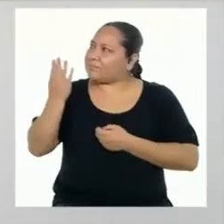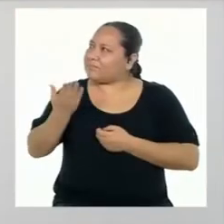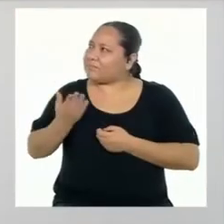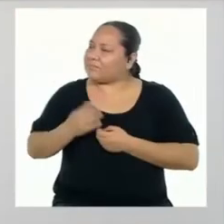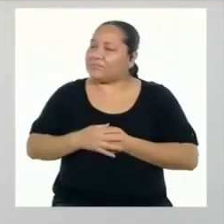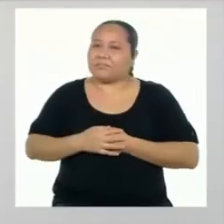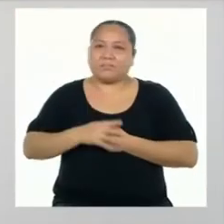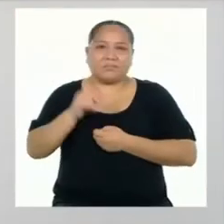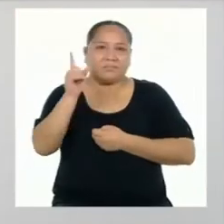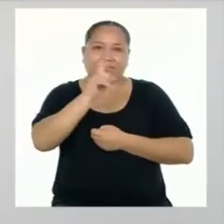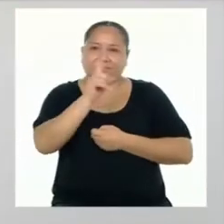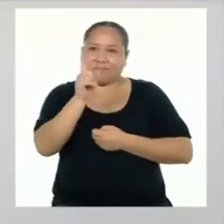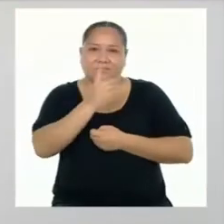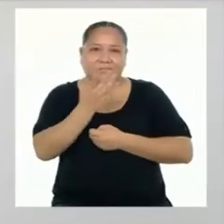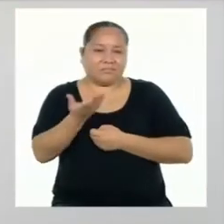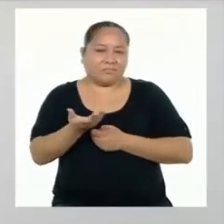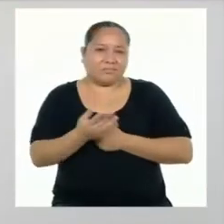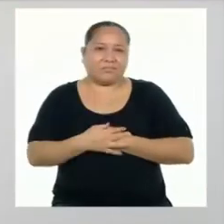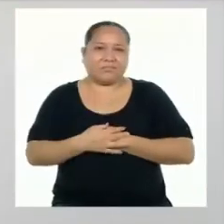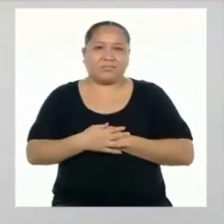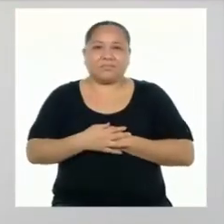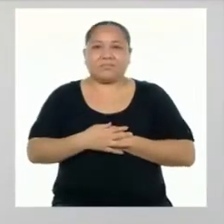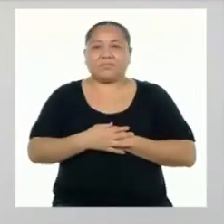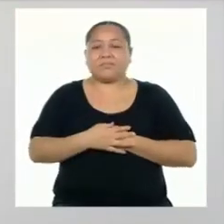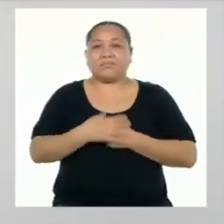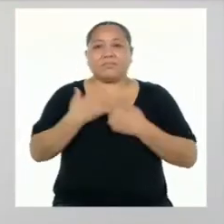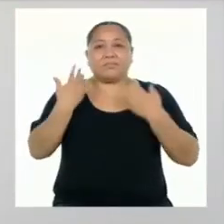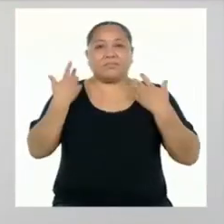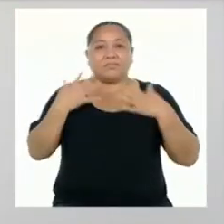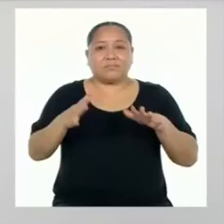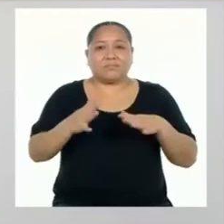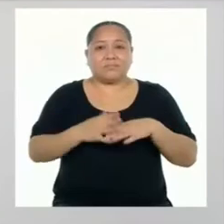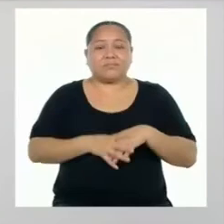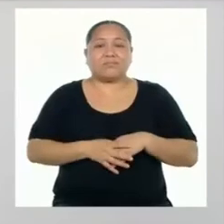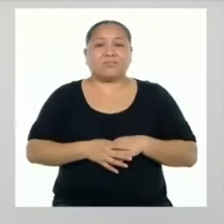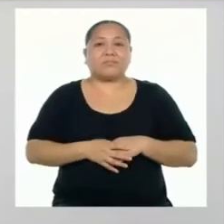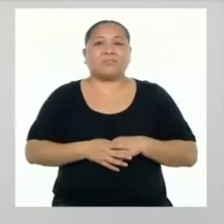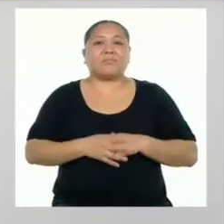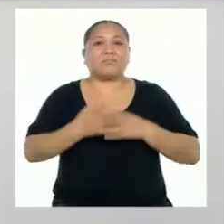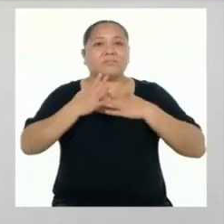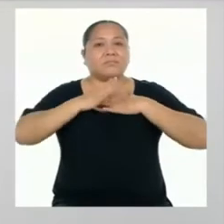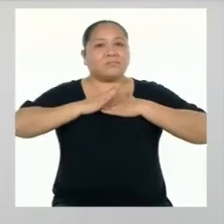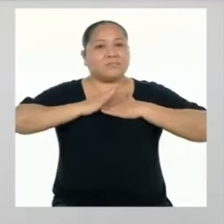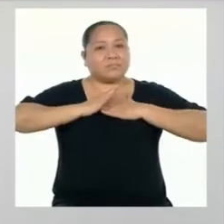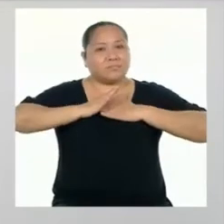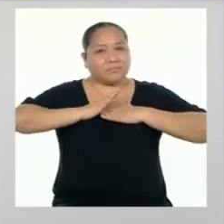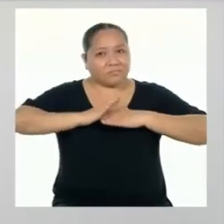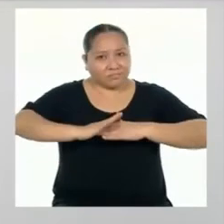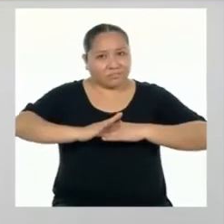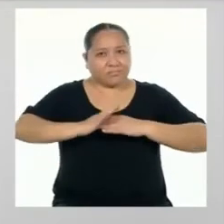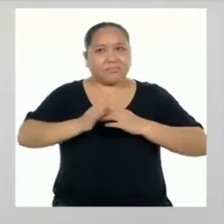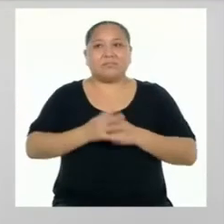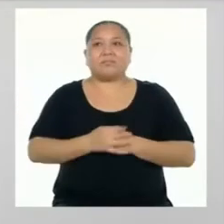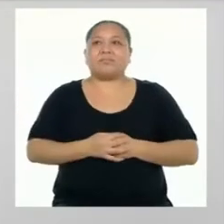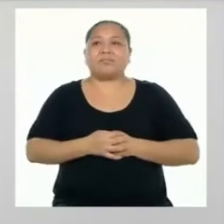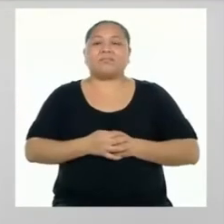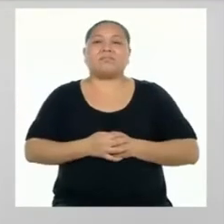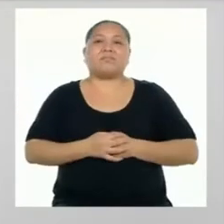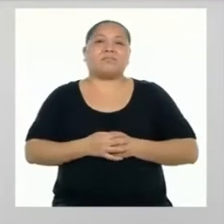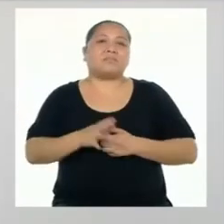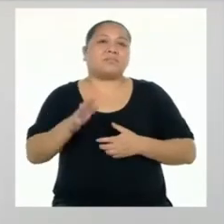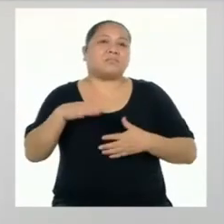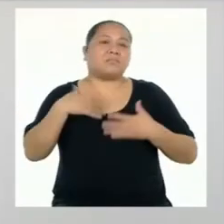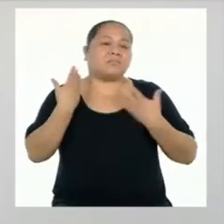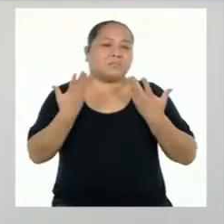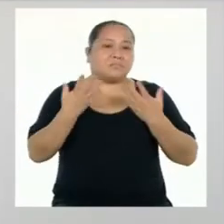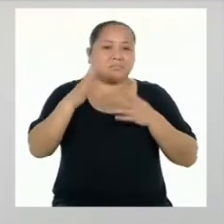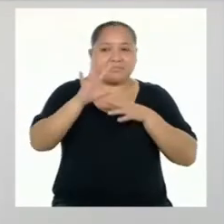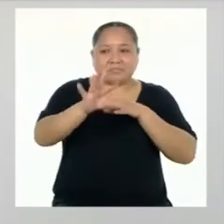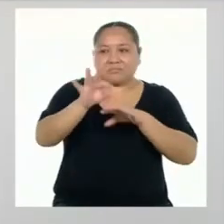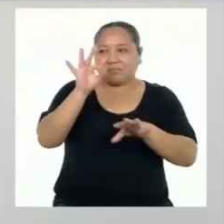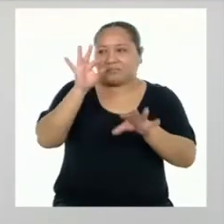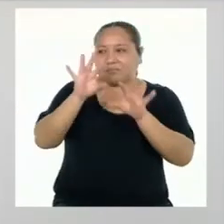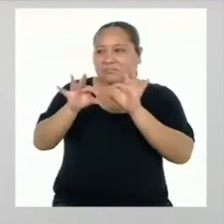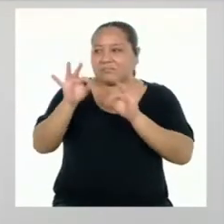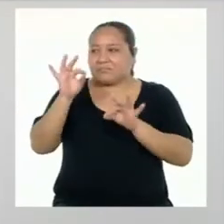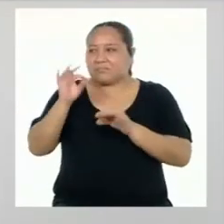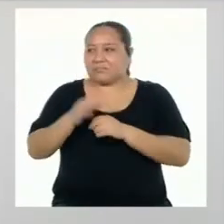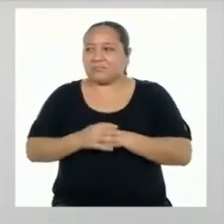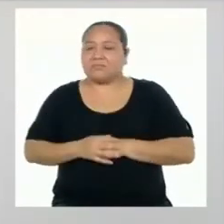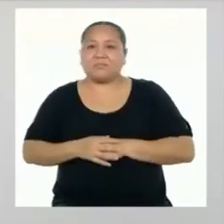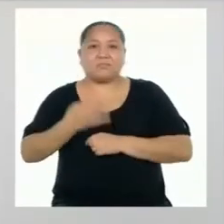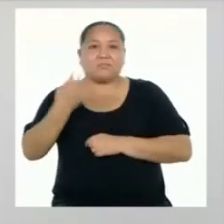No exactamente. Una vez que nos hayamos tranquilizado y hayamos identificado lo